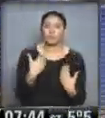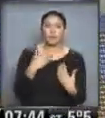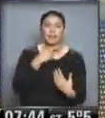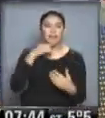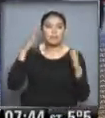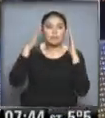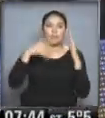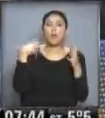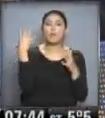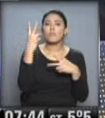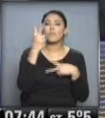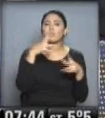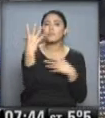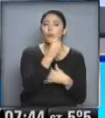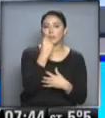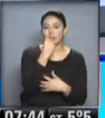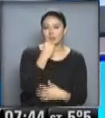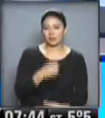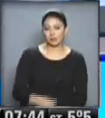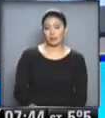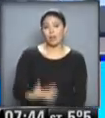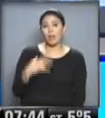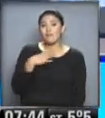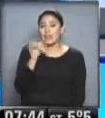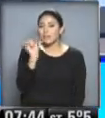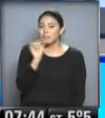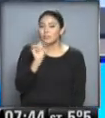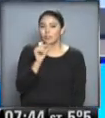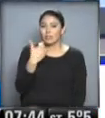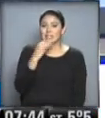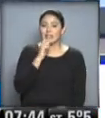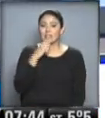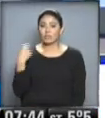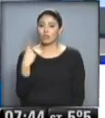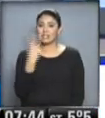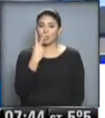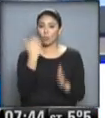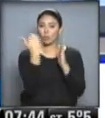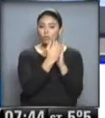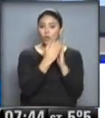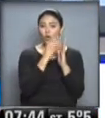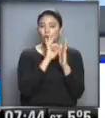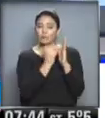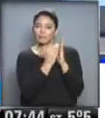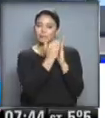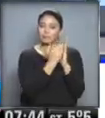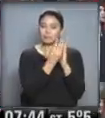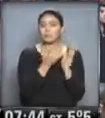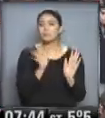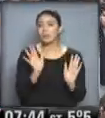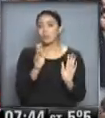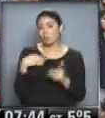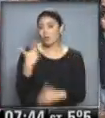a querer ir en busca del campeonato. Falta muy poquitito para ver si salimos segundo o estamos ahí, pero me parece que en